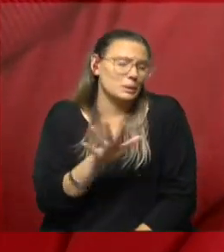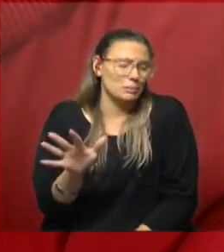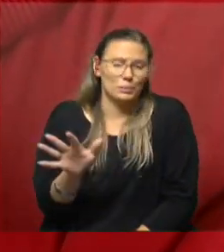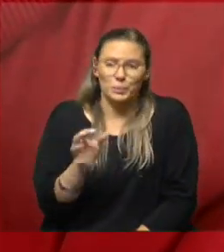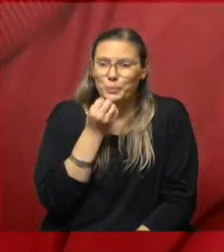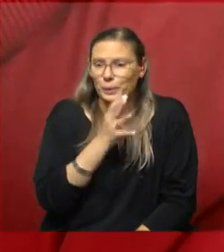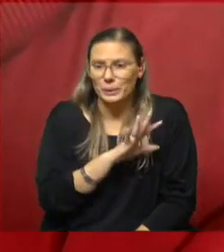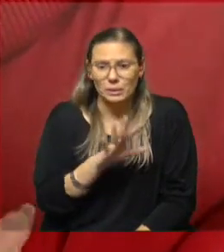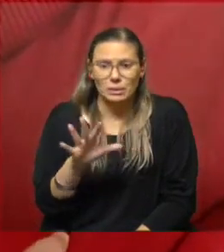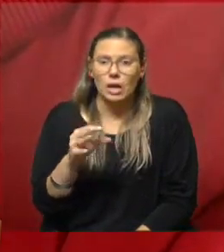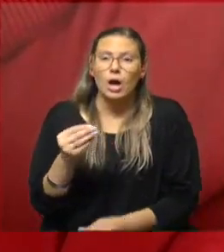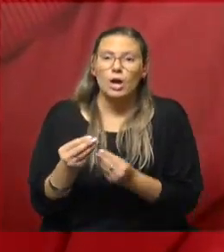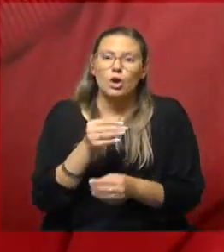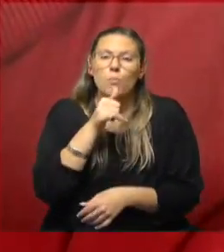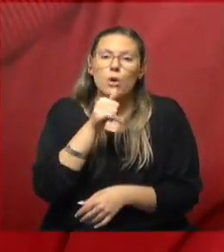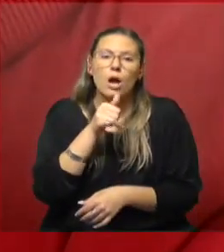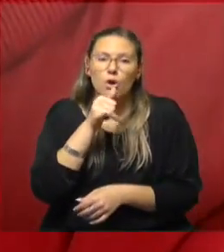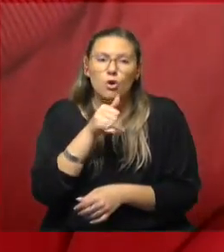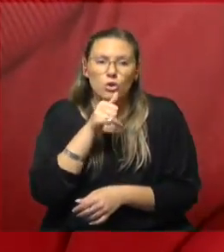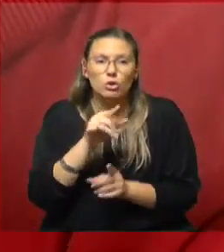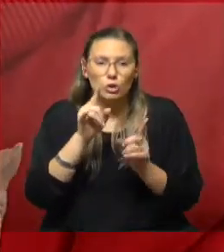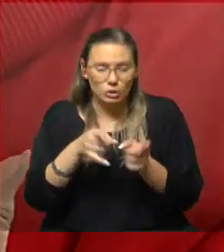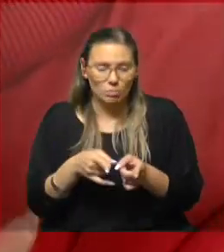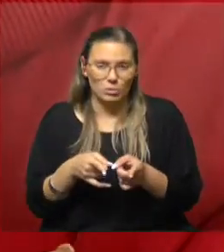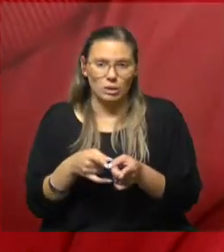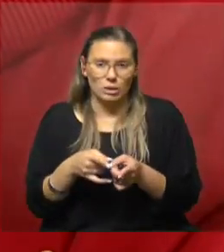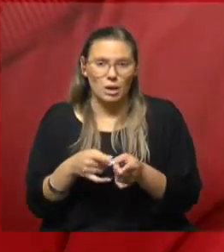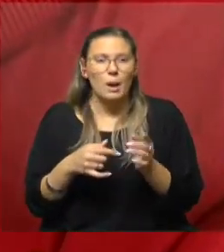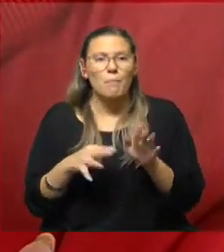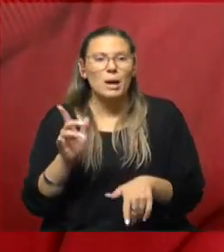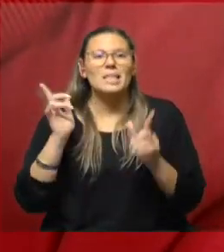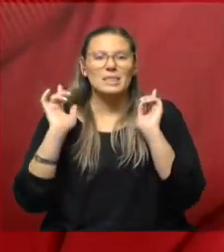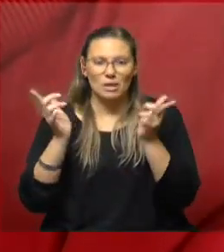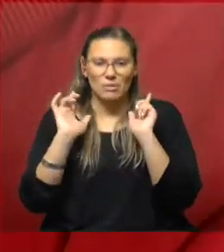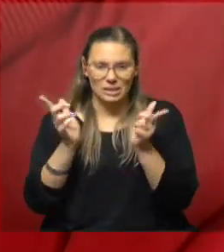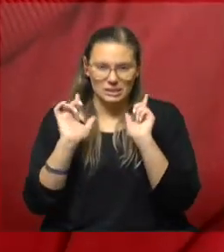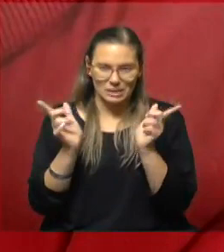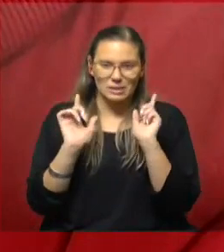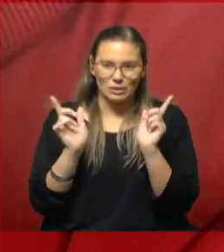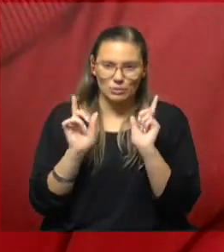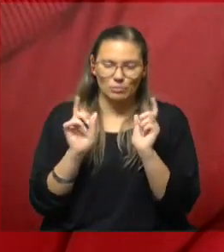desopilante. Y cómo la contó Doria es lo que hizo mucho más divertido todavía.